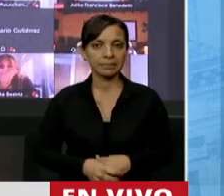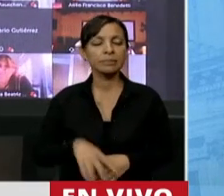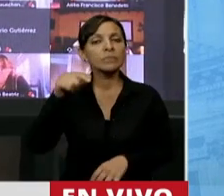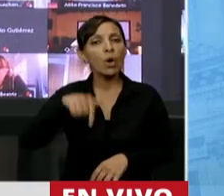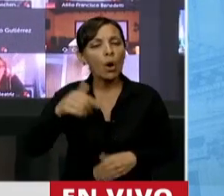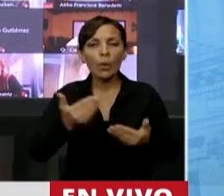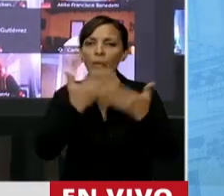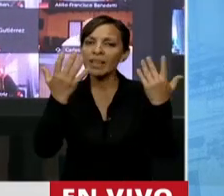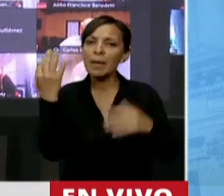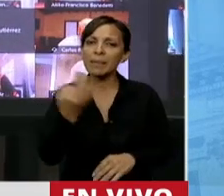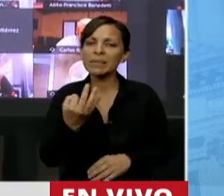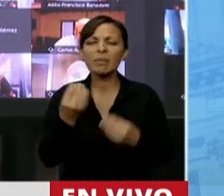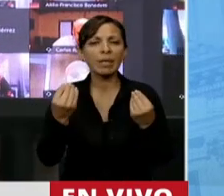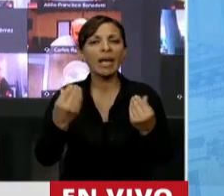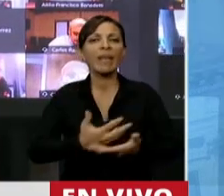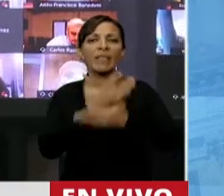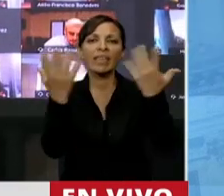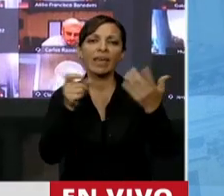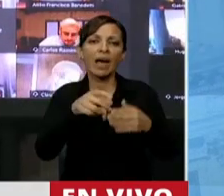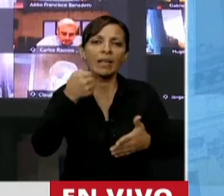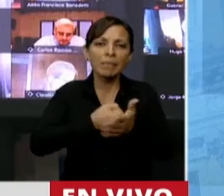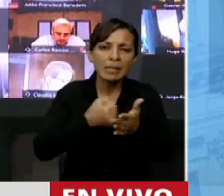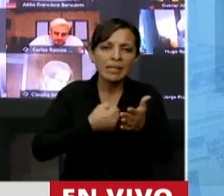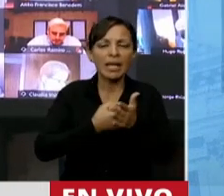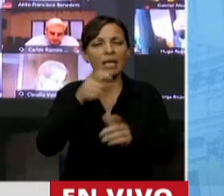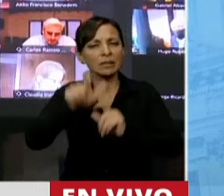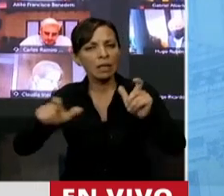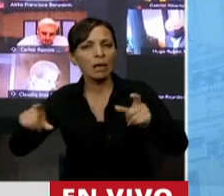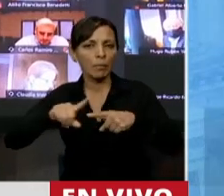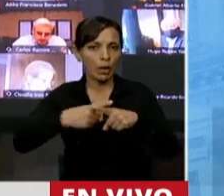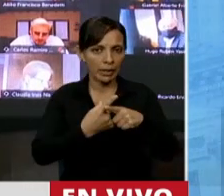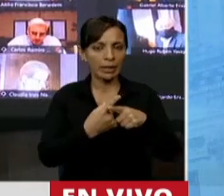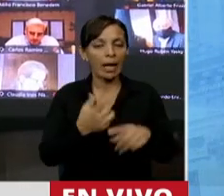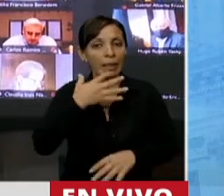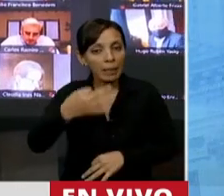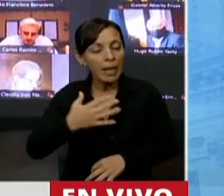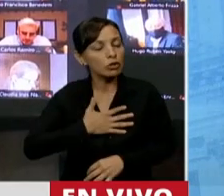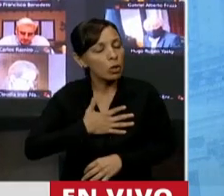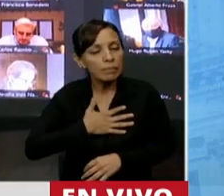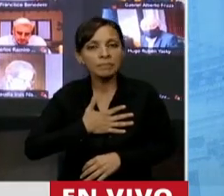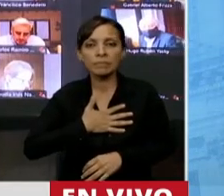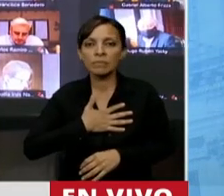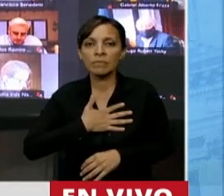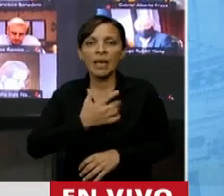Hoy es un día muy especial porque es el día de la militancia política, de las militancias, y la verdad yo quiero, presidente,